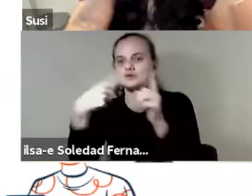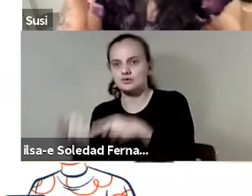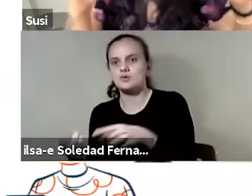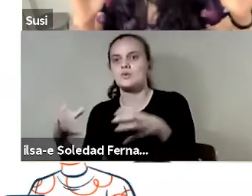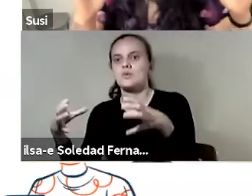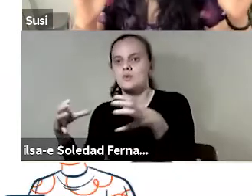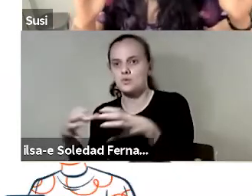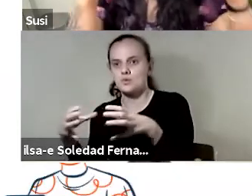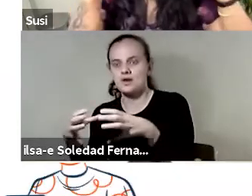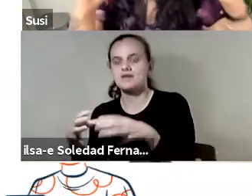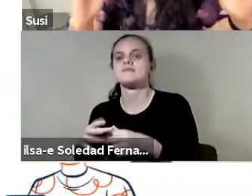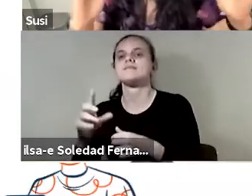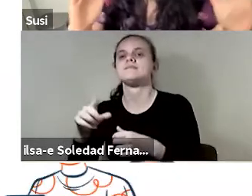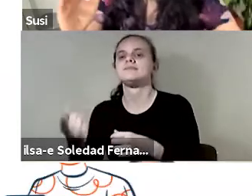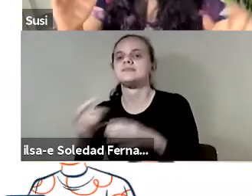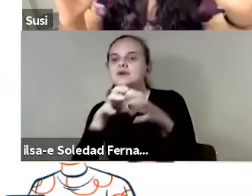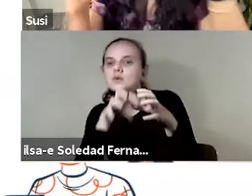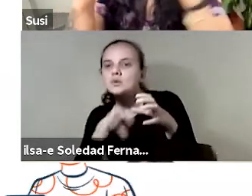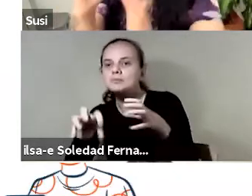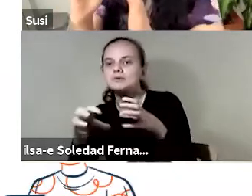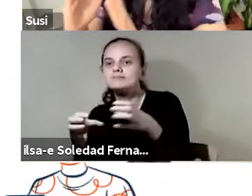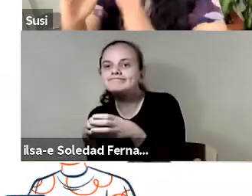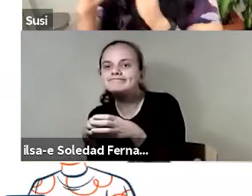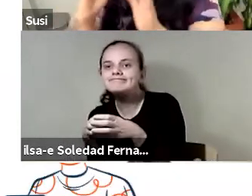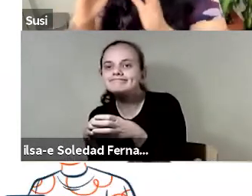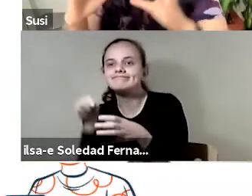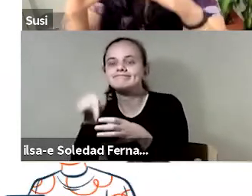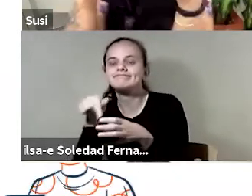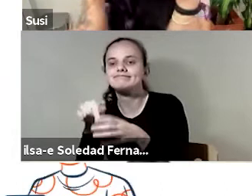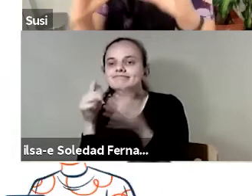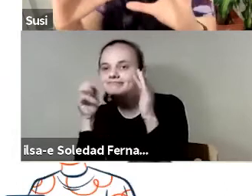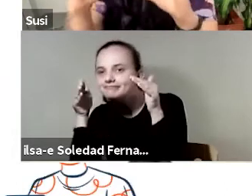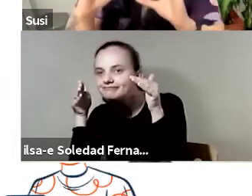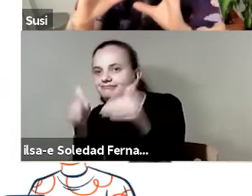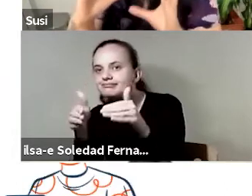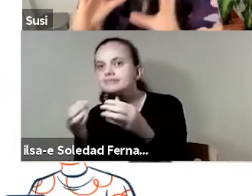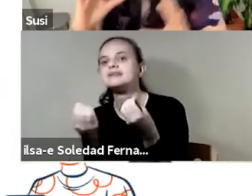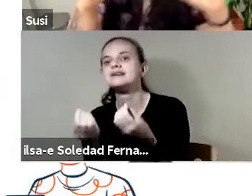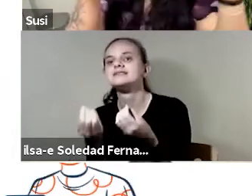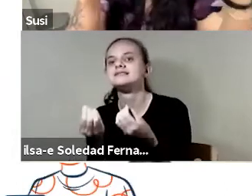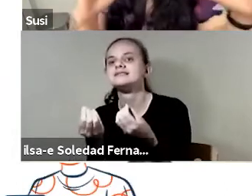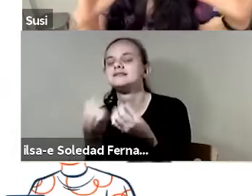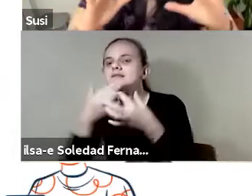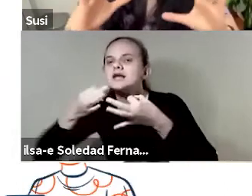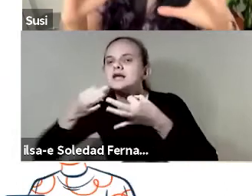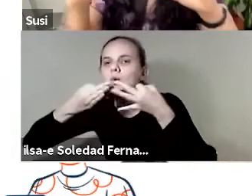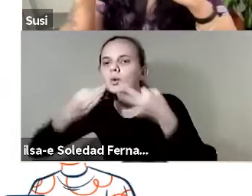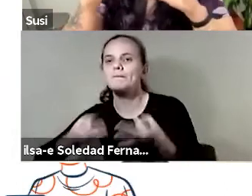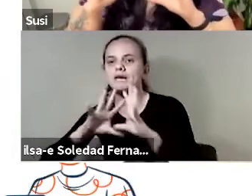que tenemos el comité este, ¿no? La W3C. Tenemos la WAI, que es como ese subgrupo dentro de este